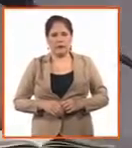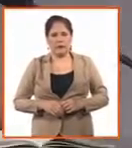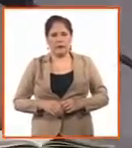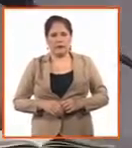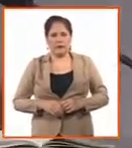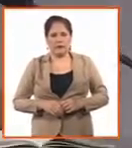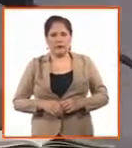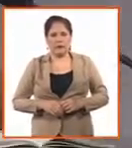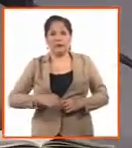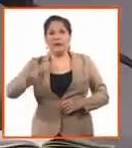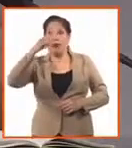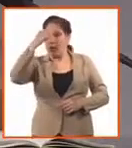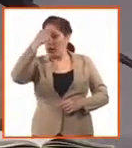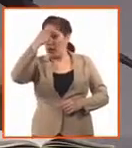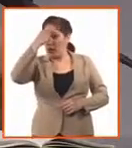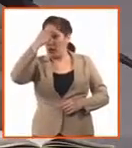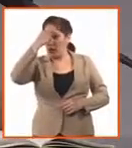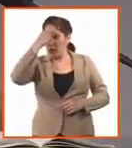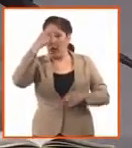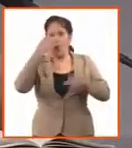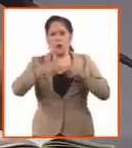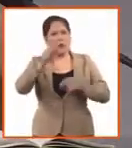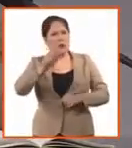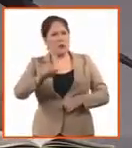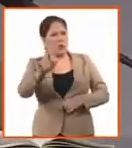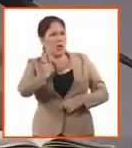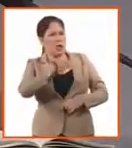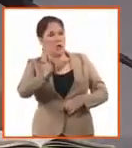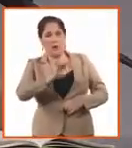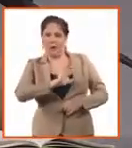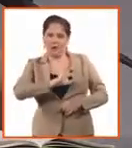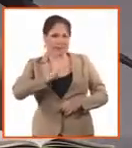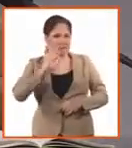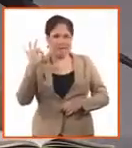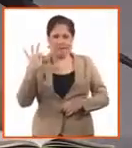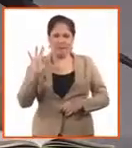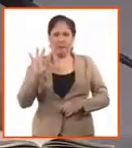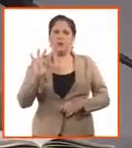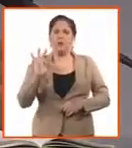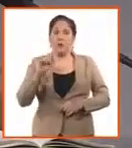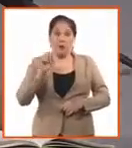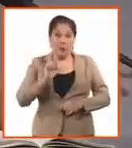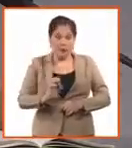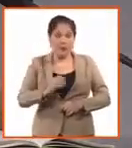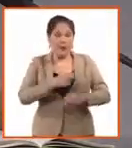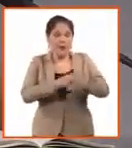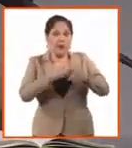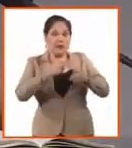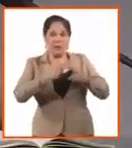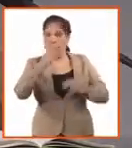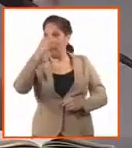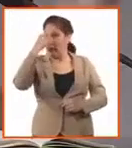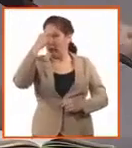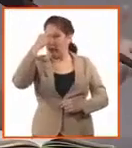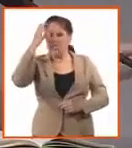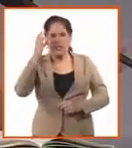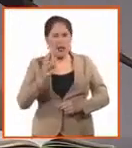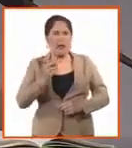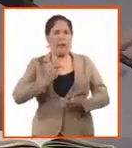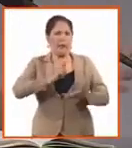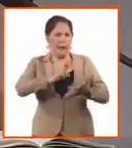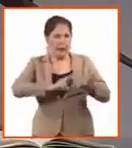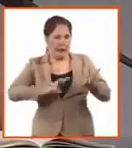elche un hombre sin igual al que sin dudas hay que volver sobre todo a su ideario y una de sus ideas fundamentales era la